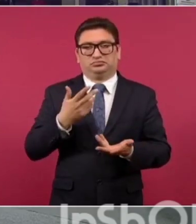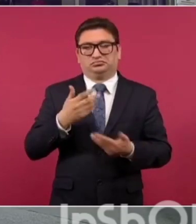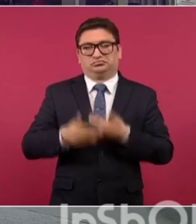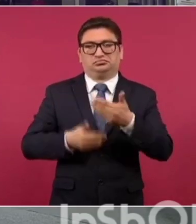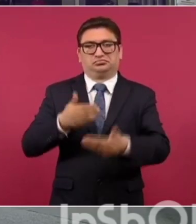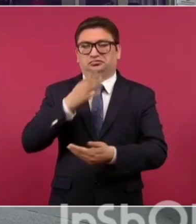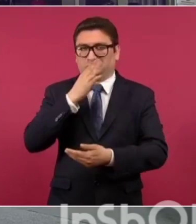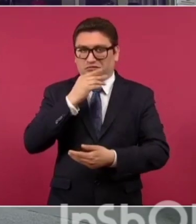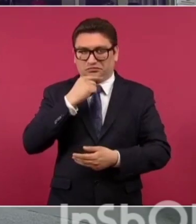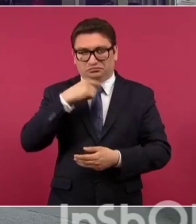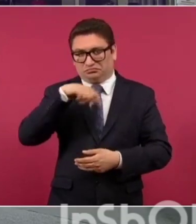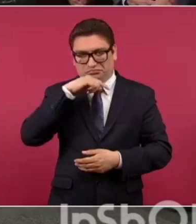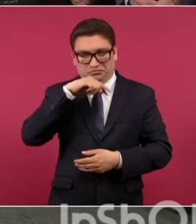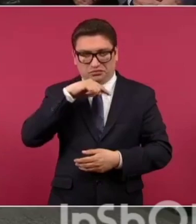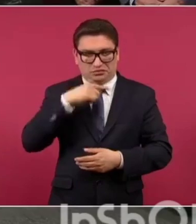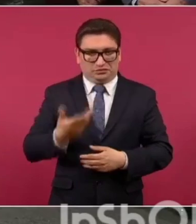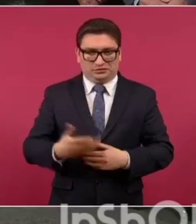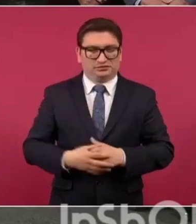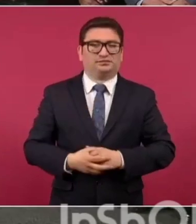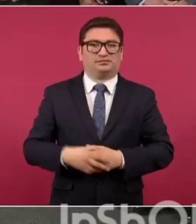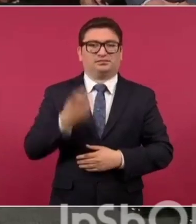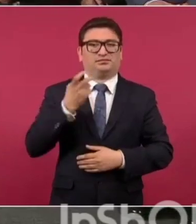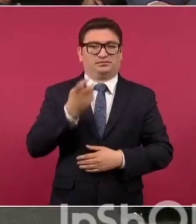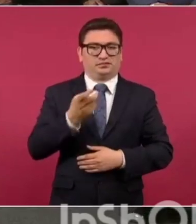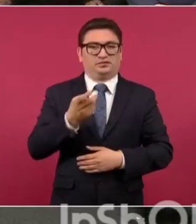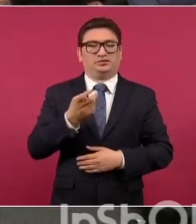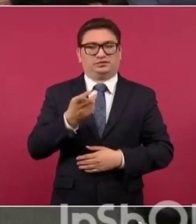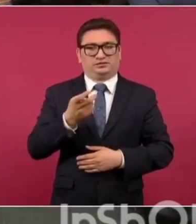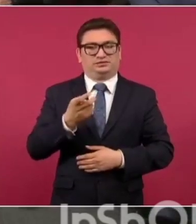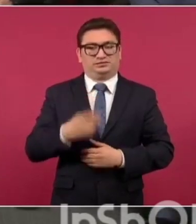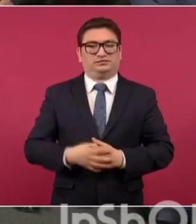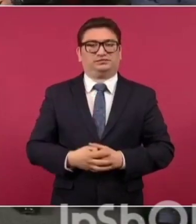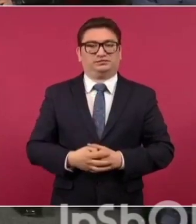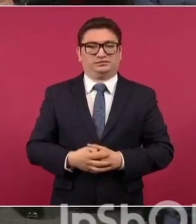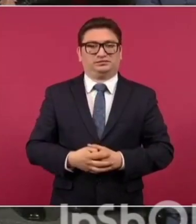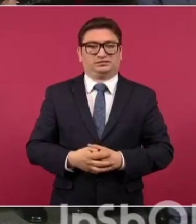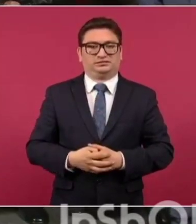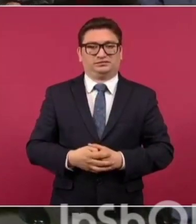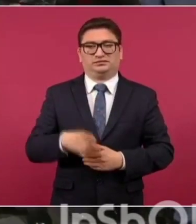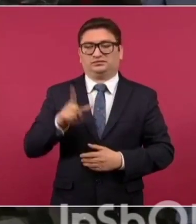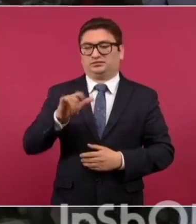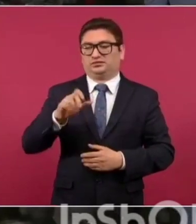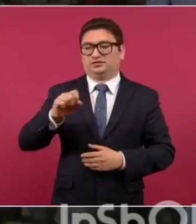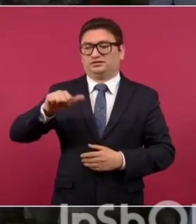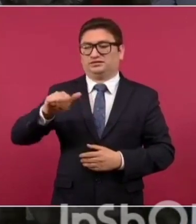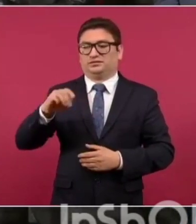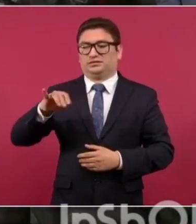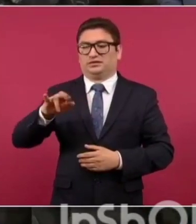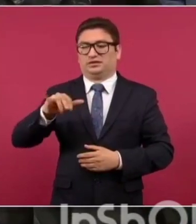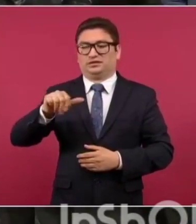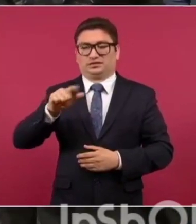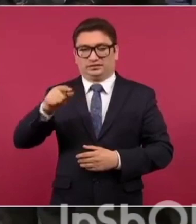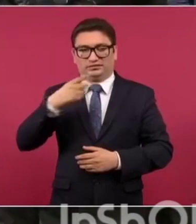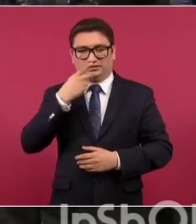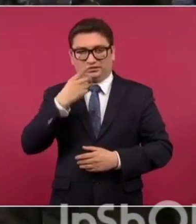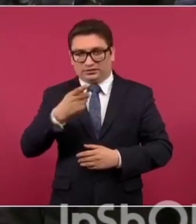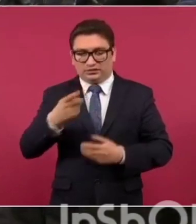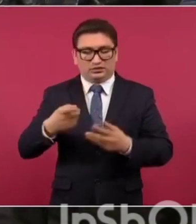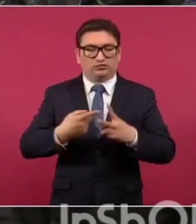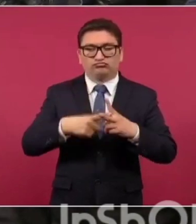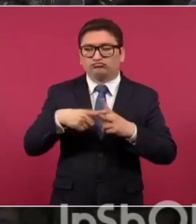avanzamos. Por eso lo de Luisa María de medir el